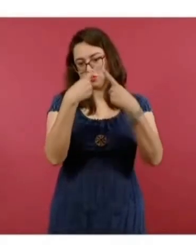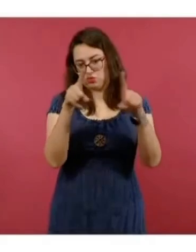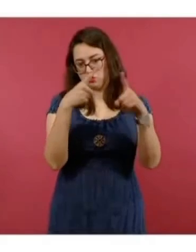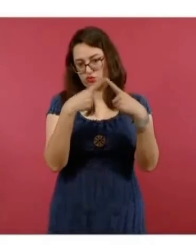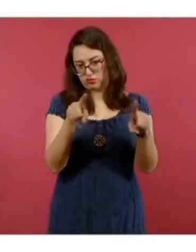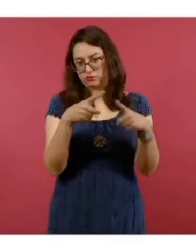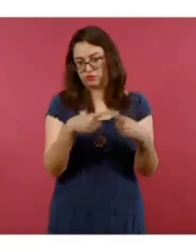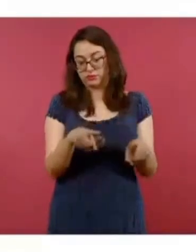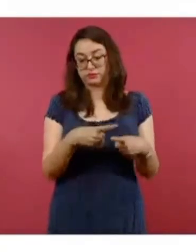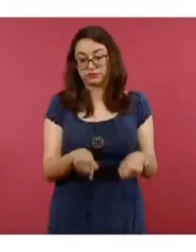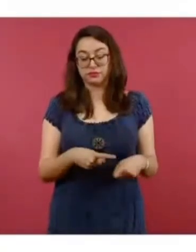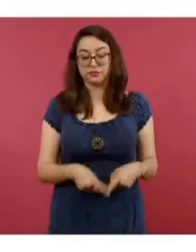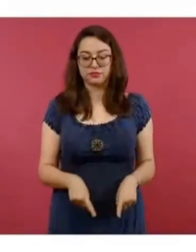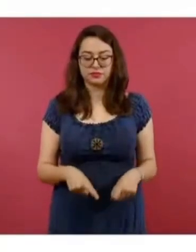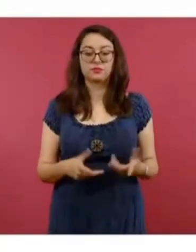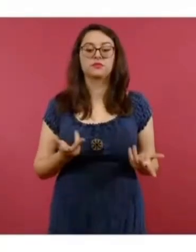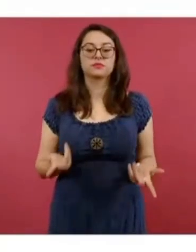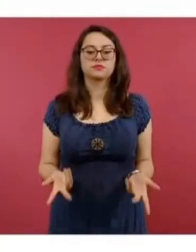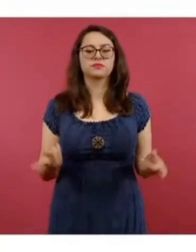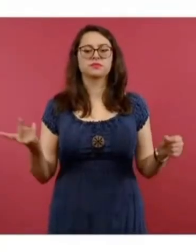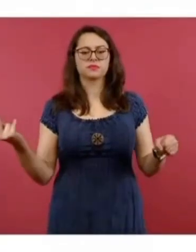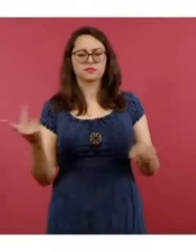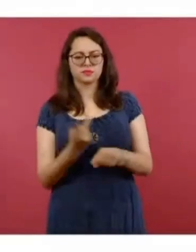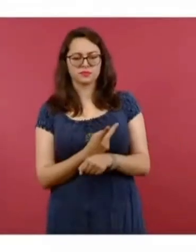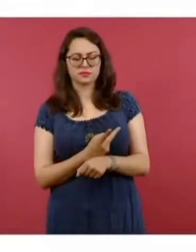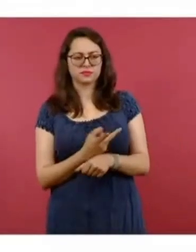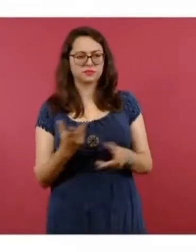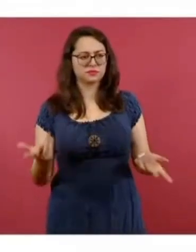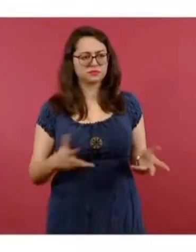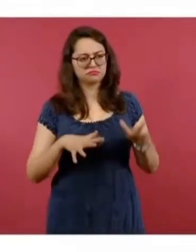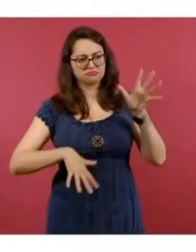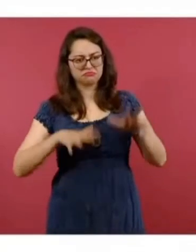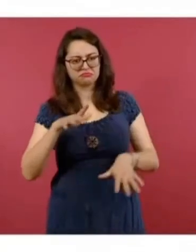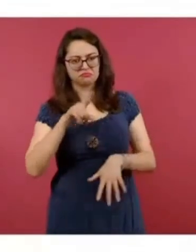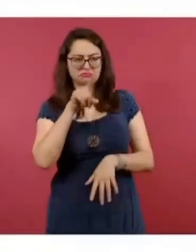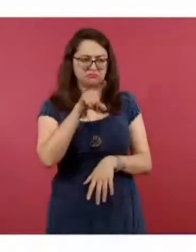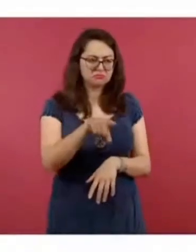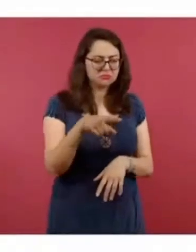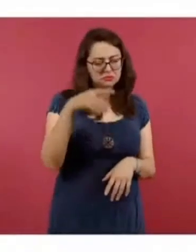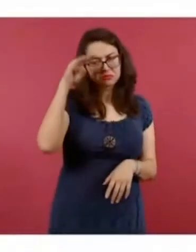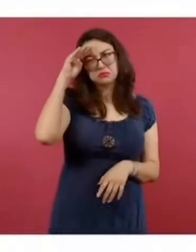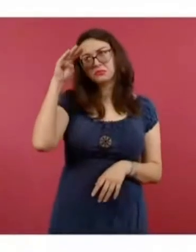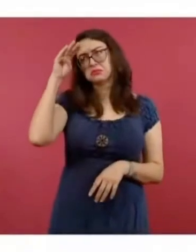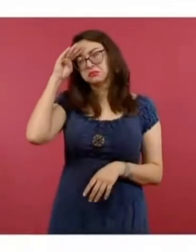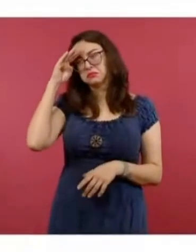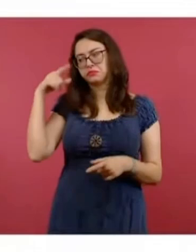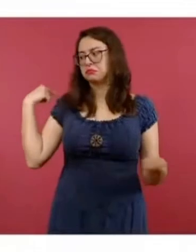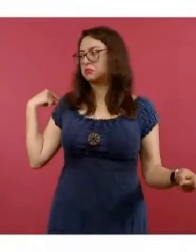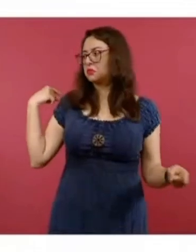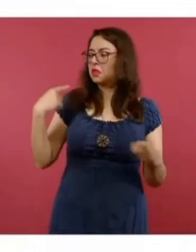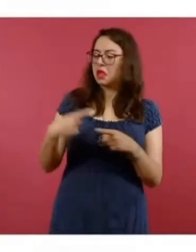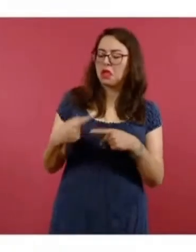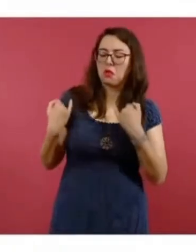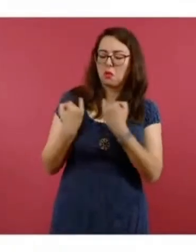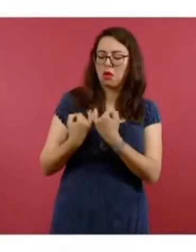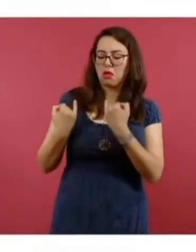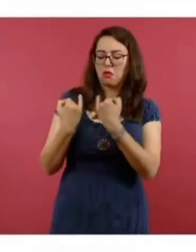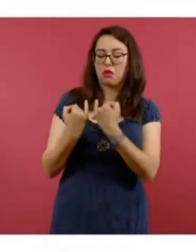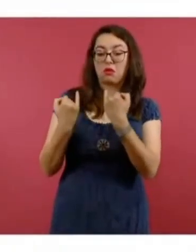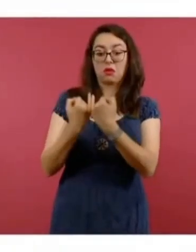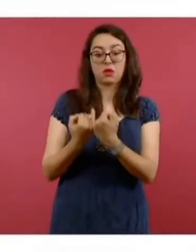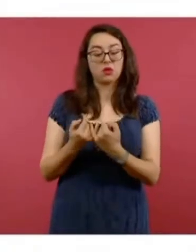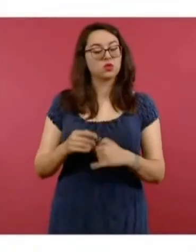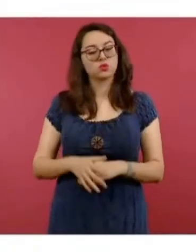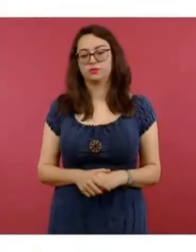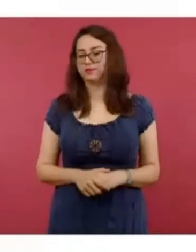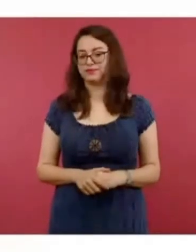qué pasaba esto? Porque a veces se hacía o con cálculos históricos o a partir del presupuesto que se tenía. La indicación del presidente fue: todos los estados